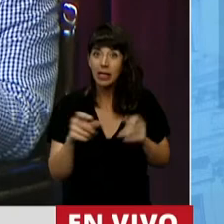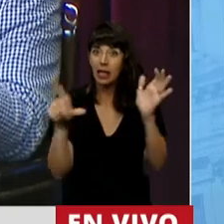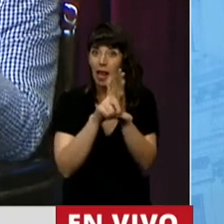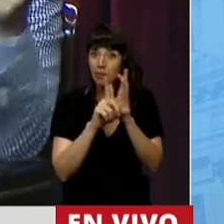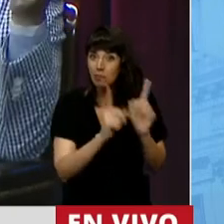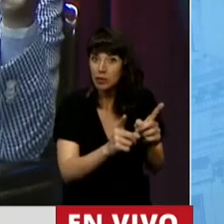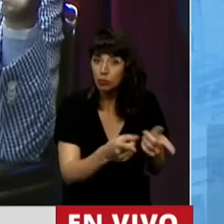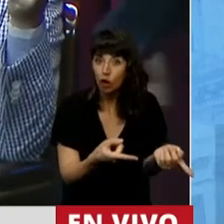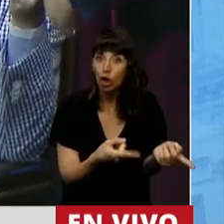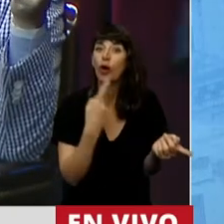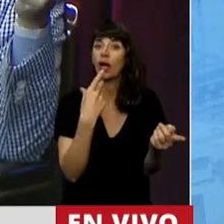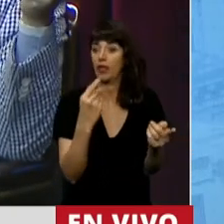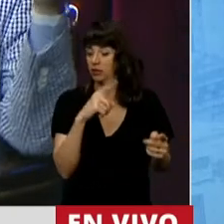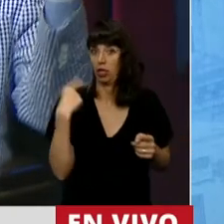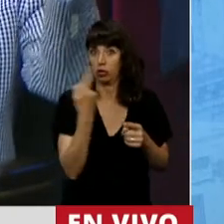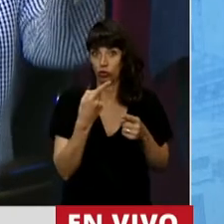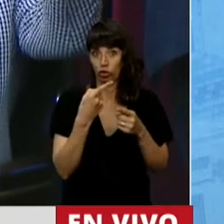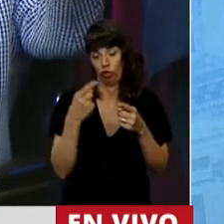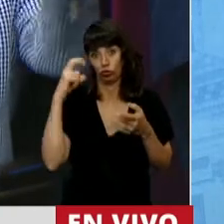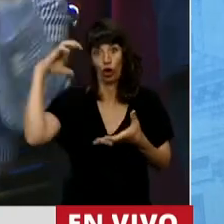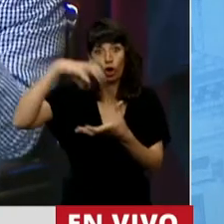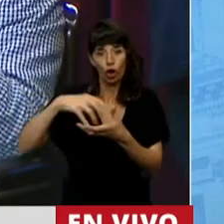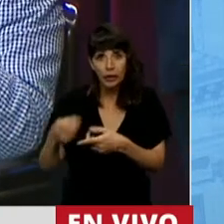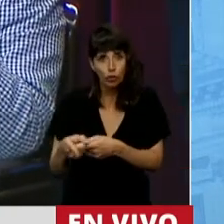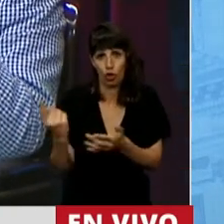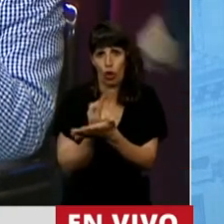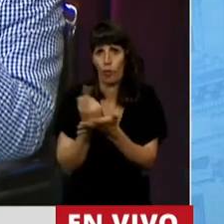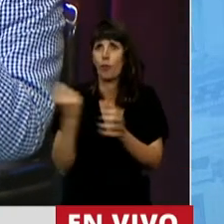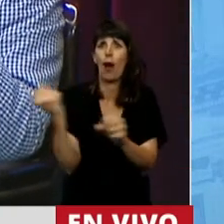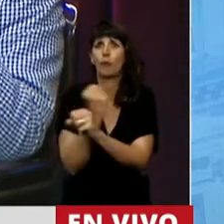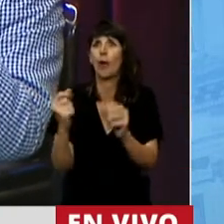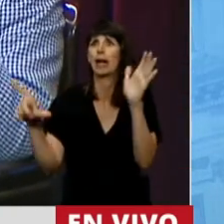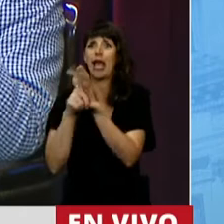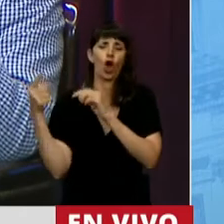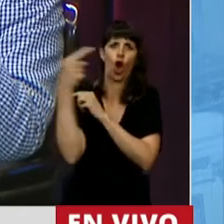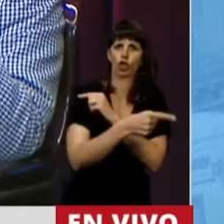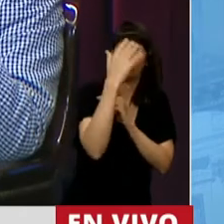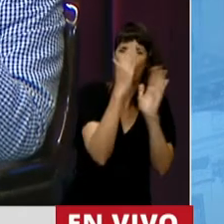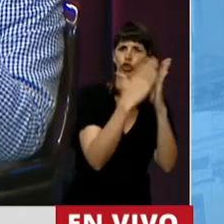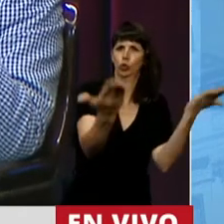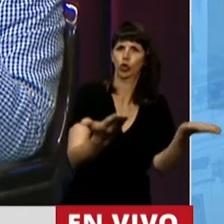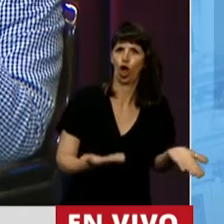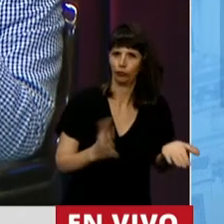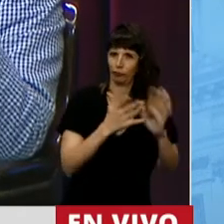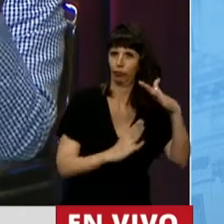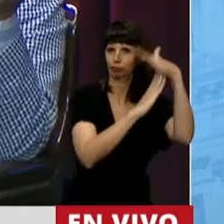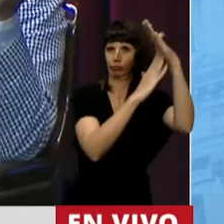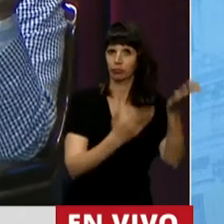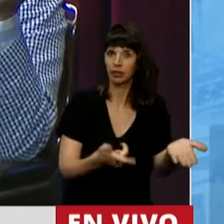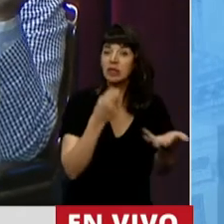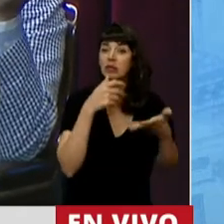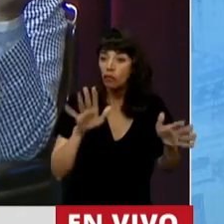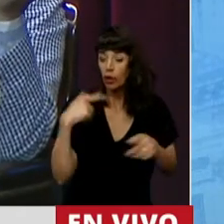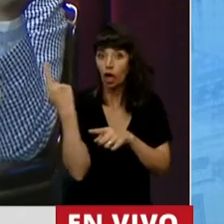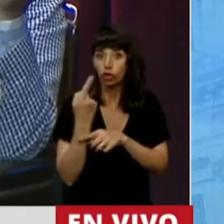como un cuerpo legislativo, sancionemos leyes que la contradigan. Si lo hiciéramos, si sancionáramos